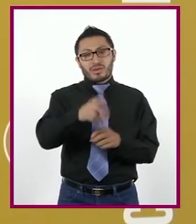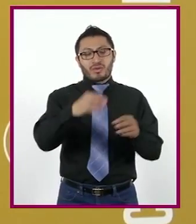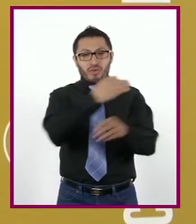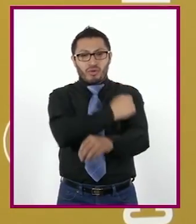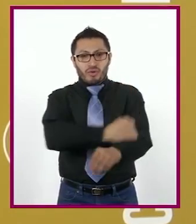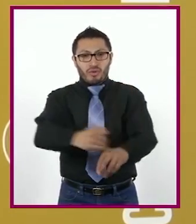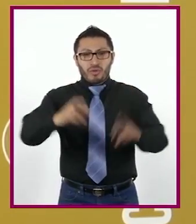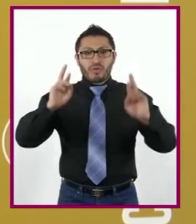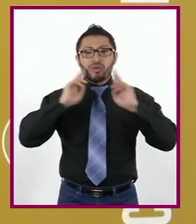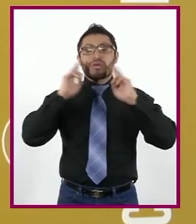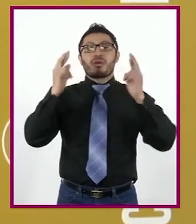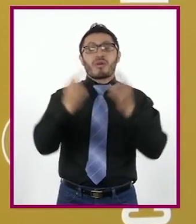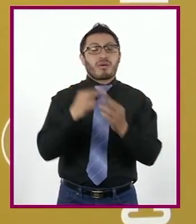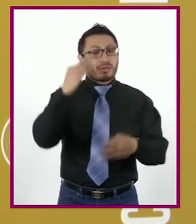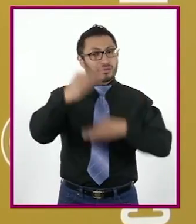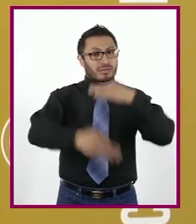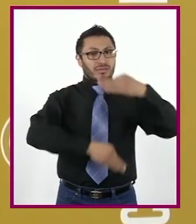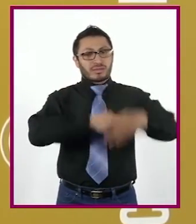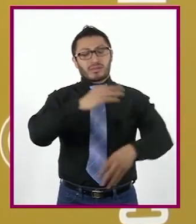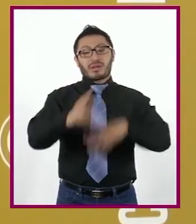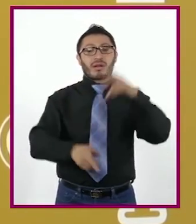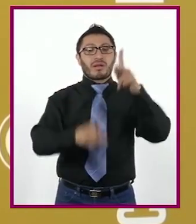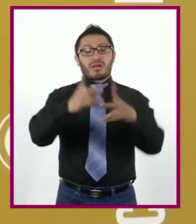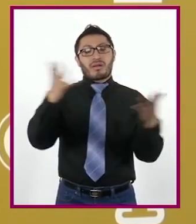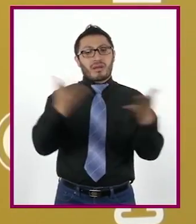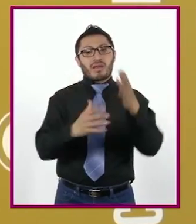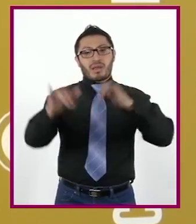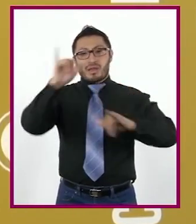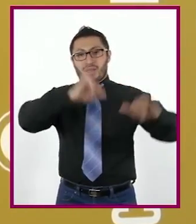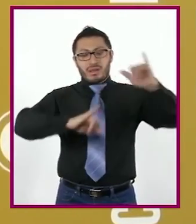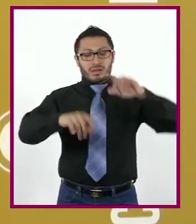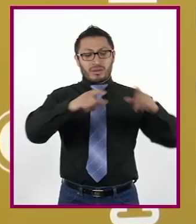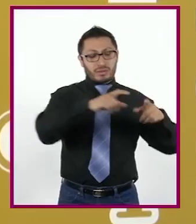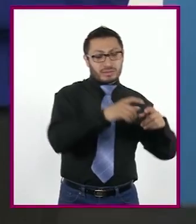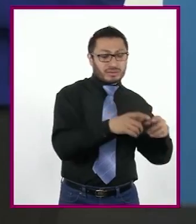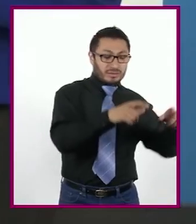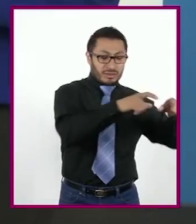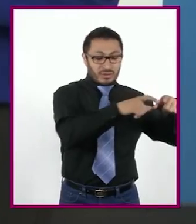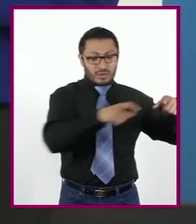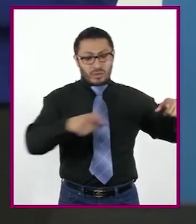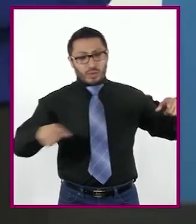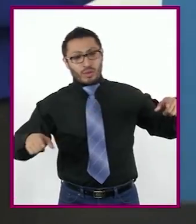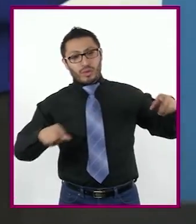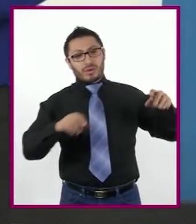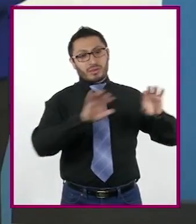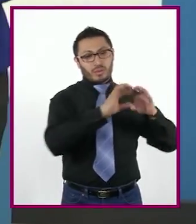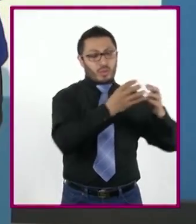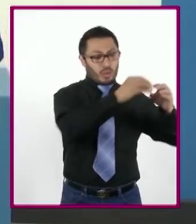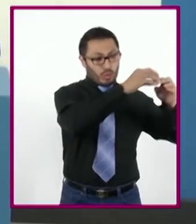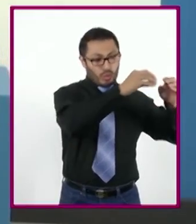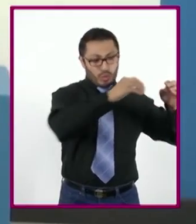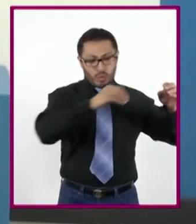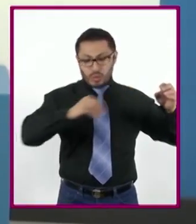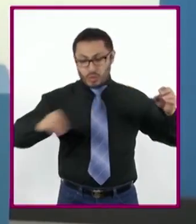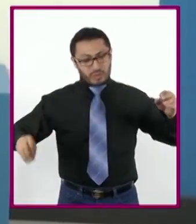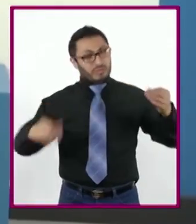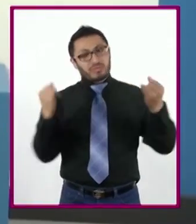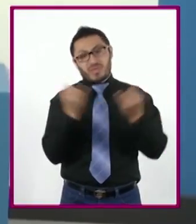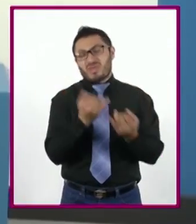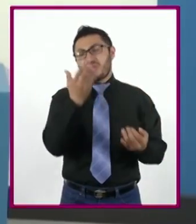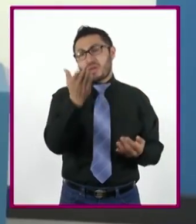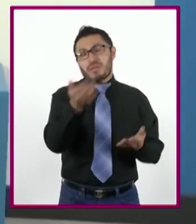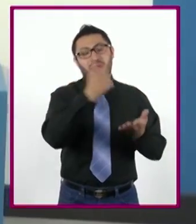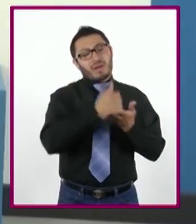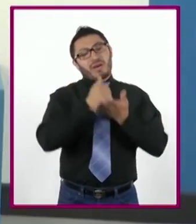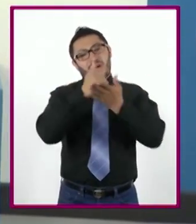tu familia y entre todos lleven a cabo el experimento del riel inclinado. También puedes pedirles que